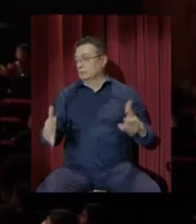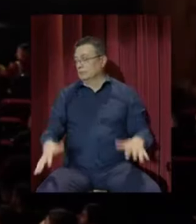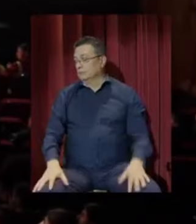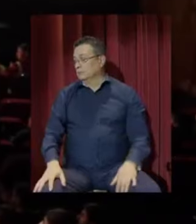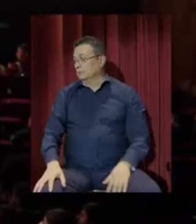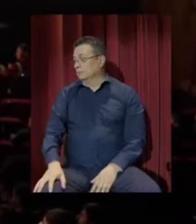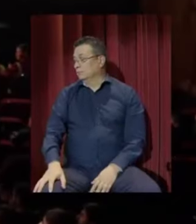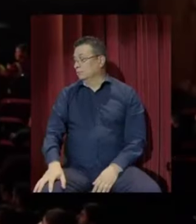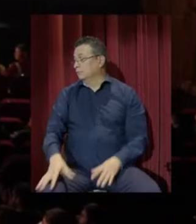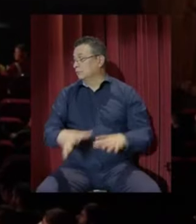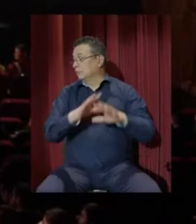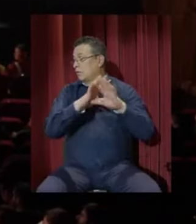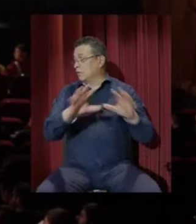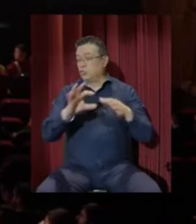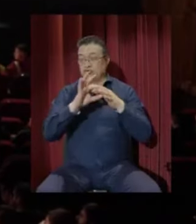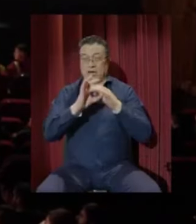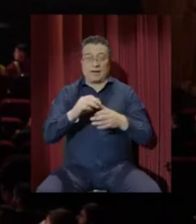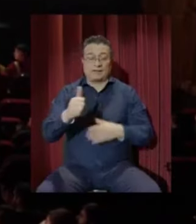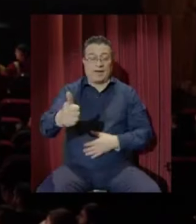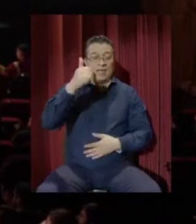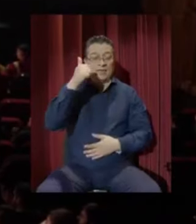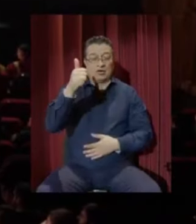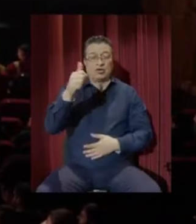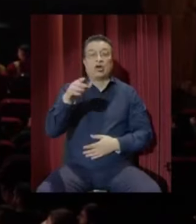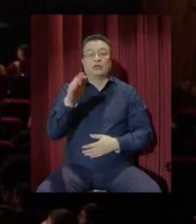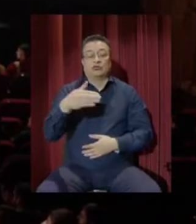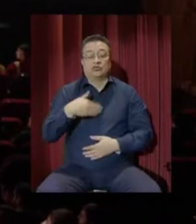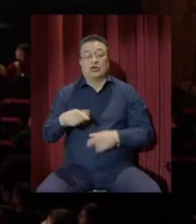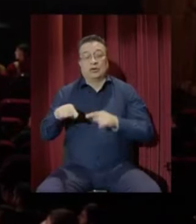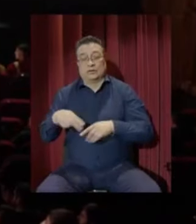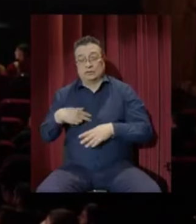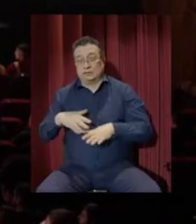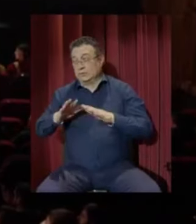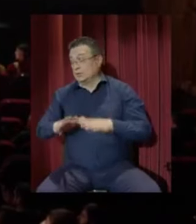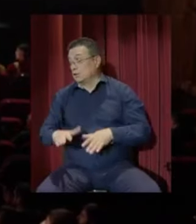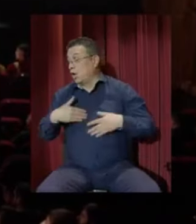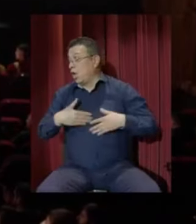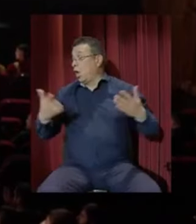gracias muchas gracias director yo me voy a quedar acá mismo